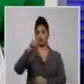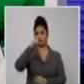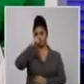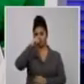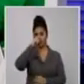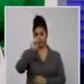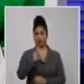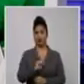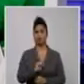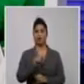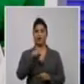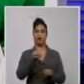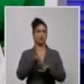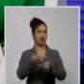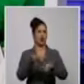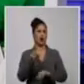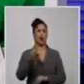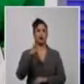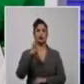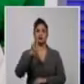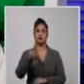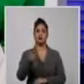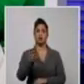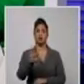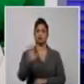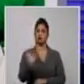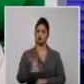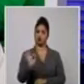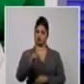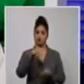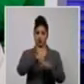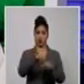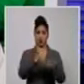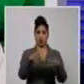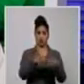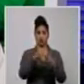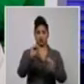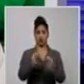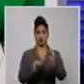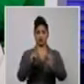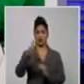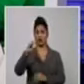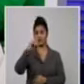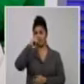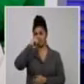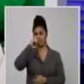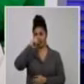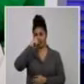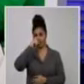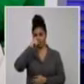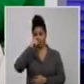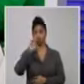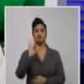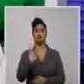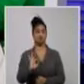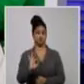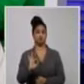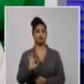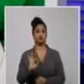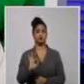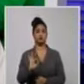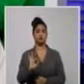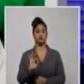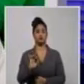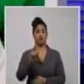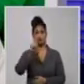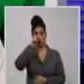13,8%. Y de esos 125, todavía más elevado, en edades pediátricas, o sea,